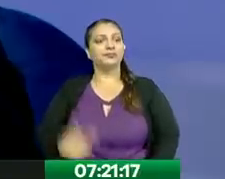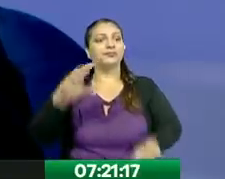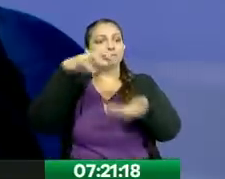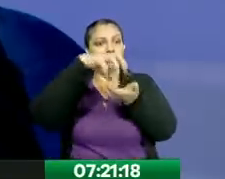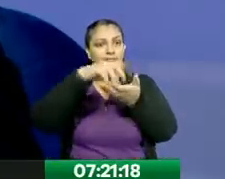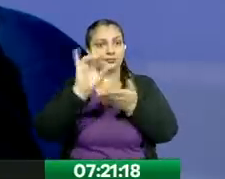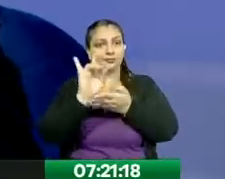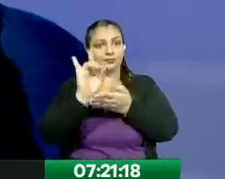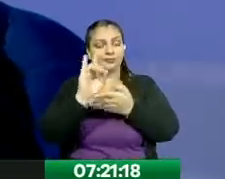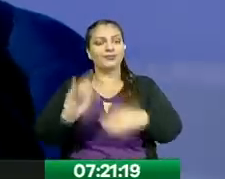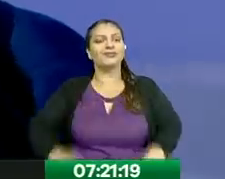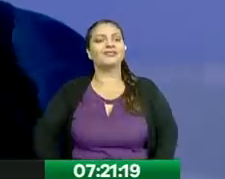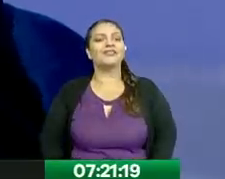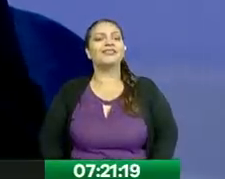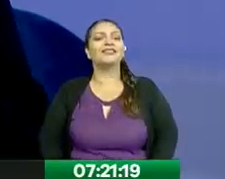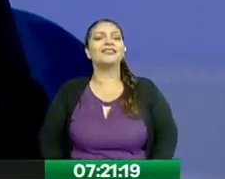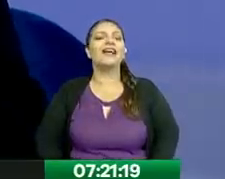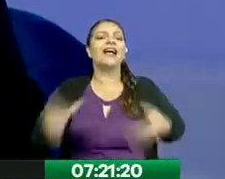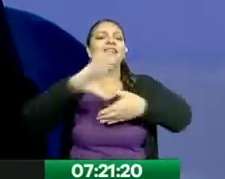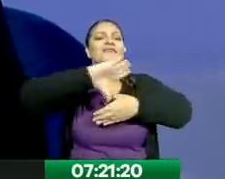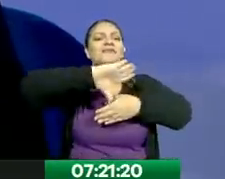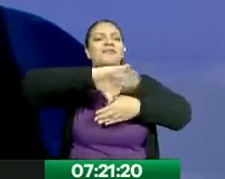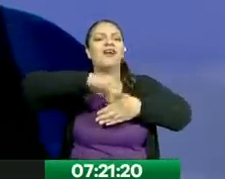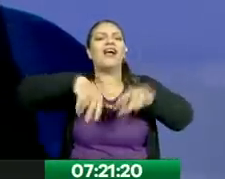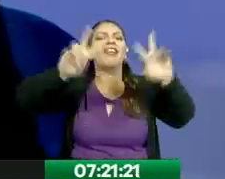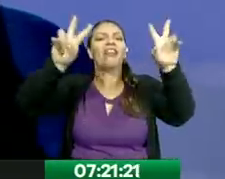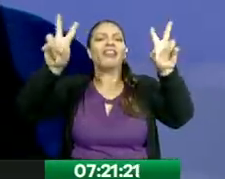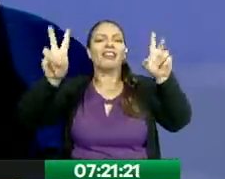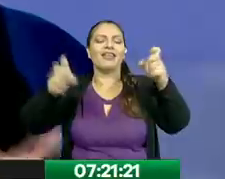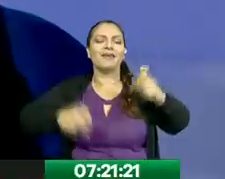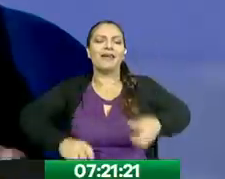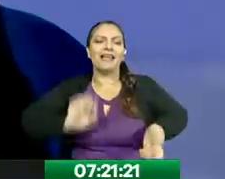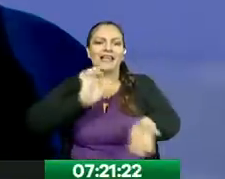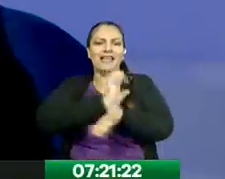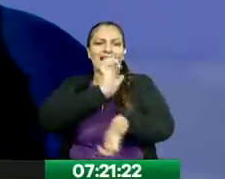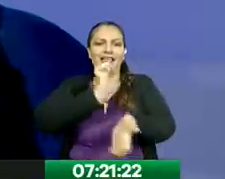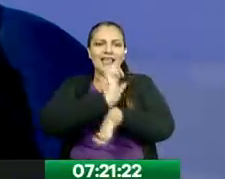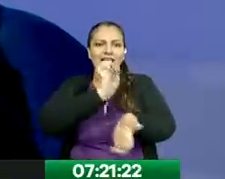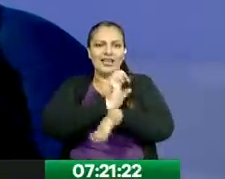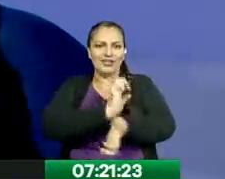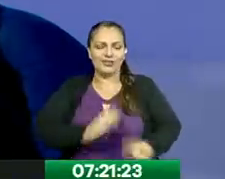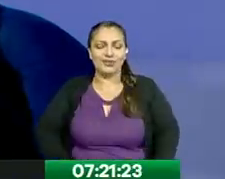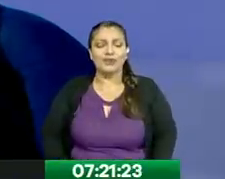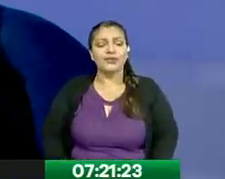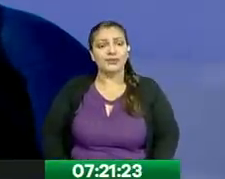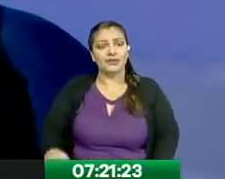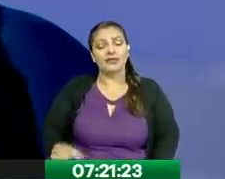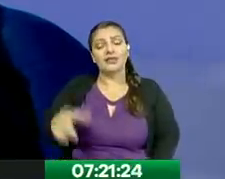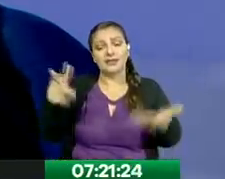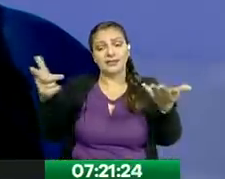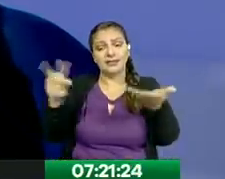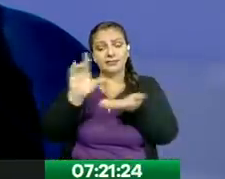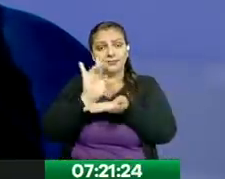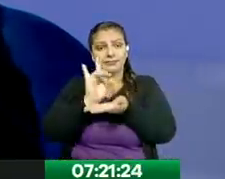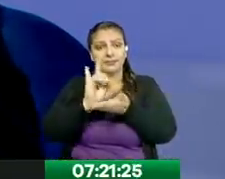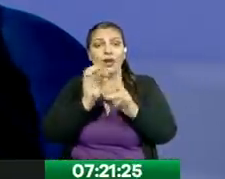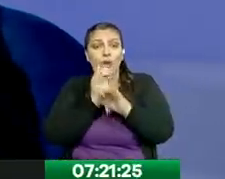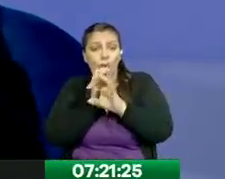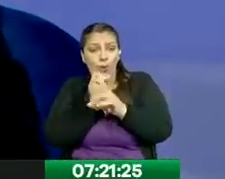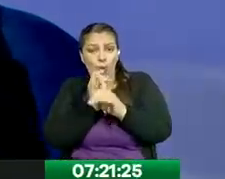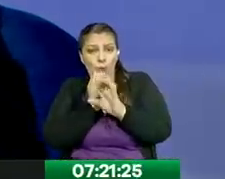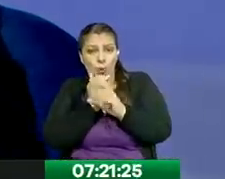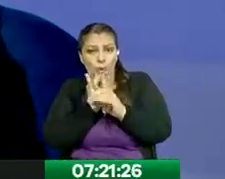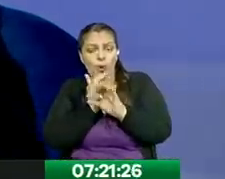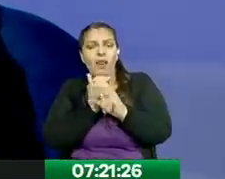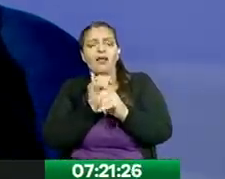la cultura andina eso es en salidas de guaranda ya estamos bueno aproximadamente a unos 200 kilómetros de voy a quitar un poquito más de tres horas